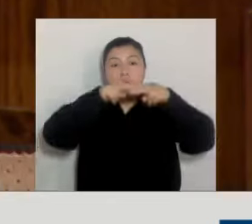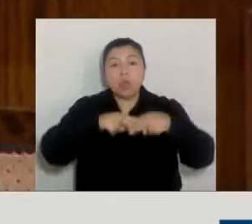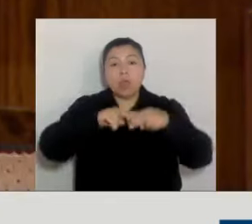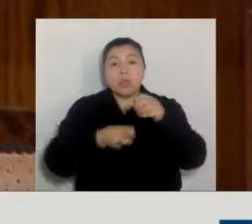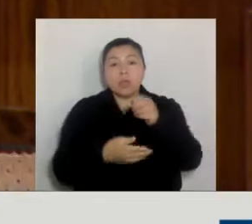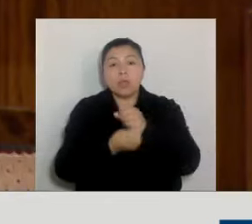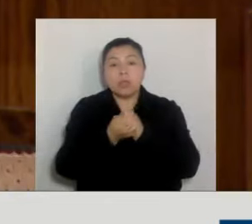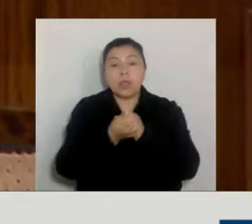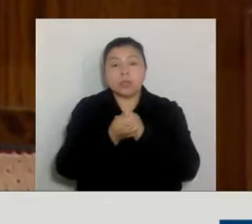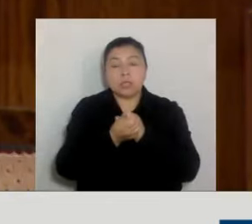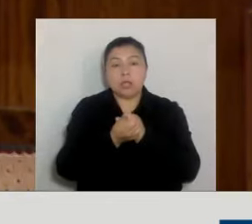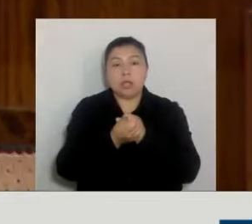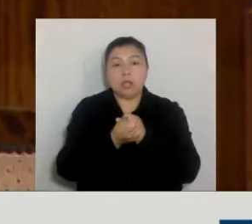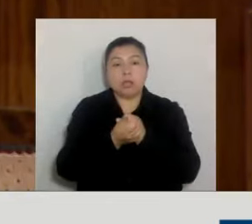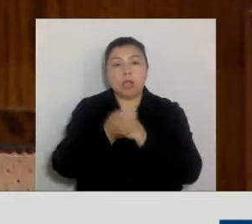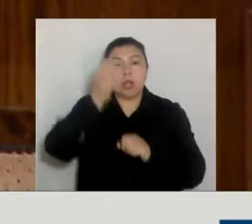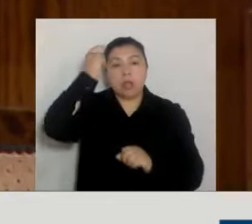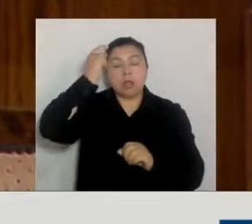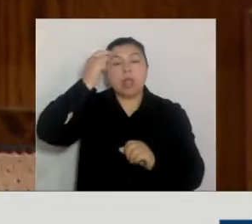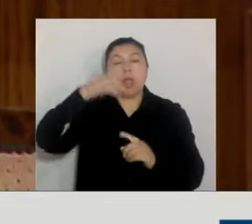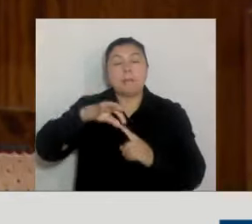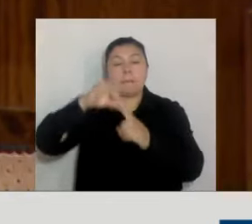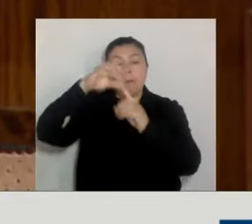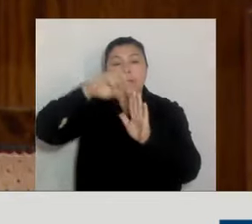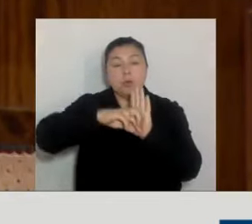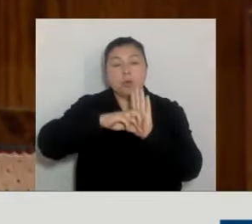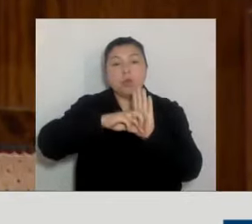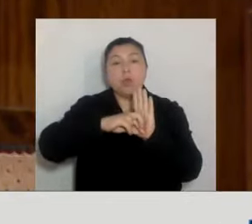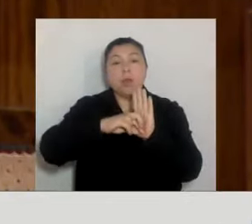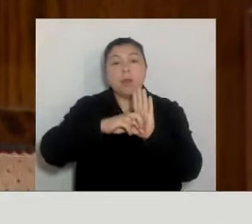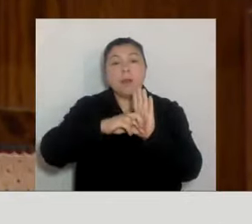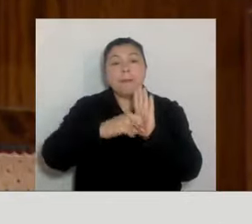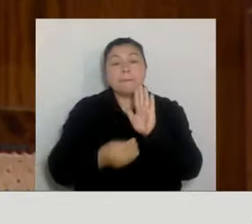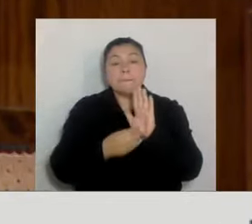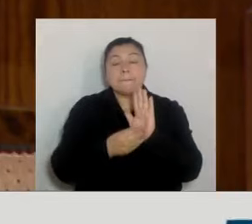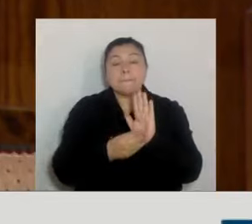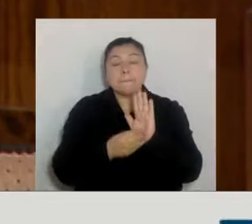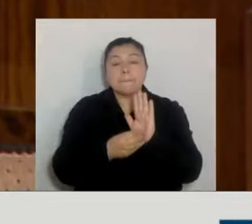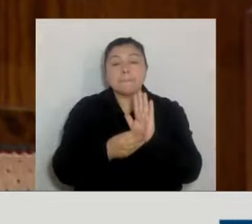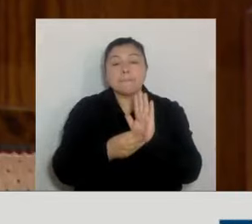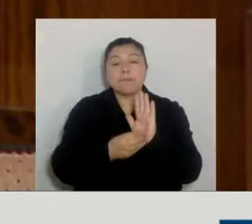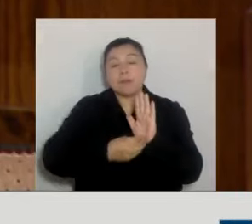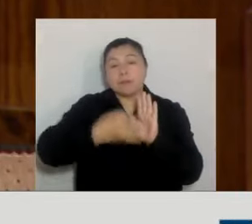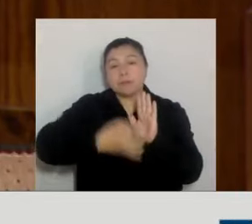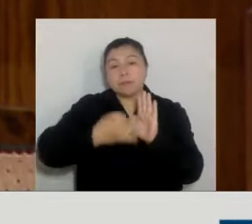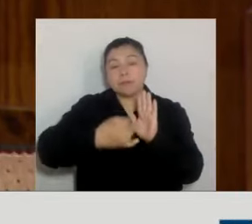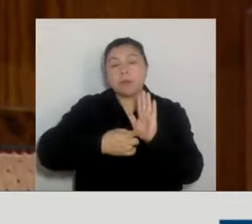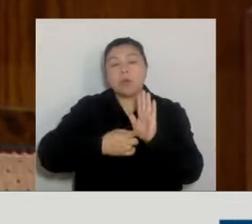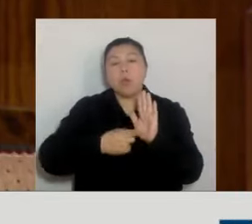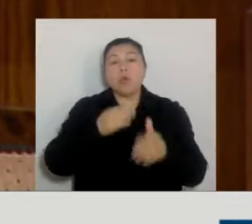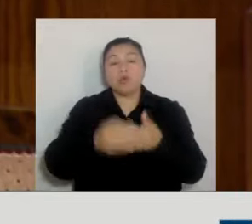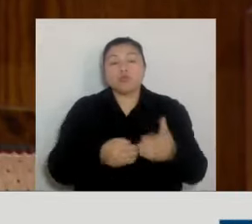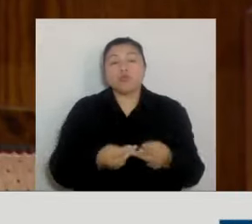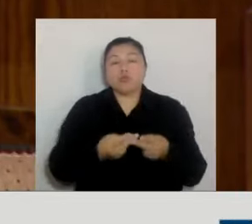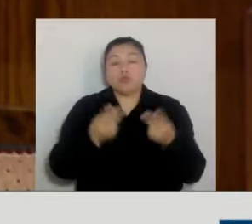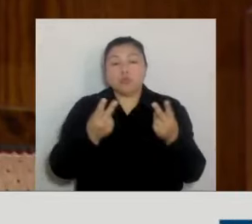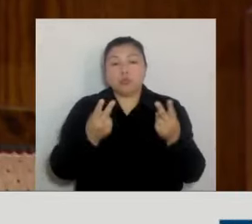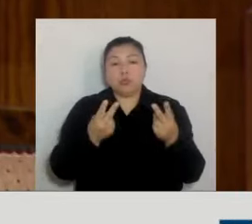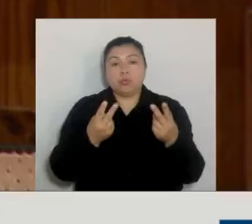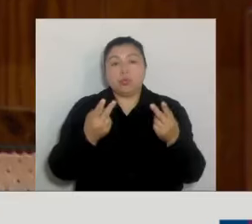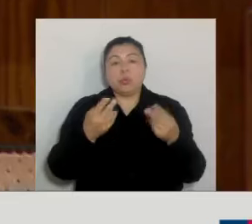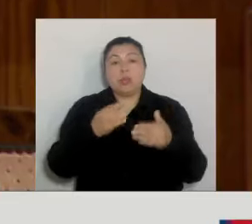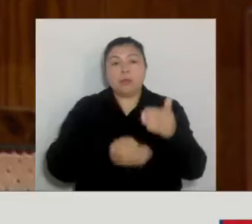idea fundamental de la iniciativa pretende incrementar la legitimidad de la función pública mediante procesos